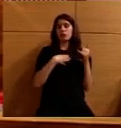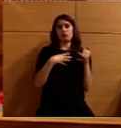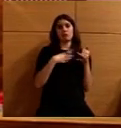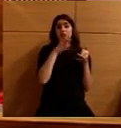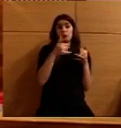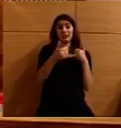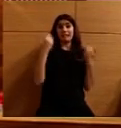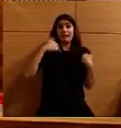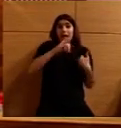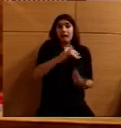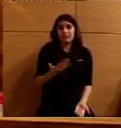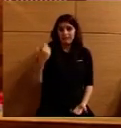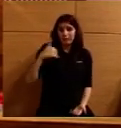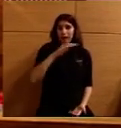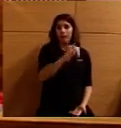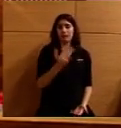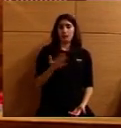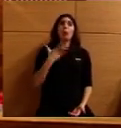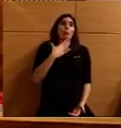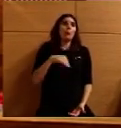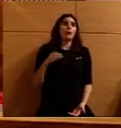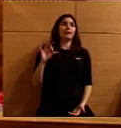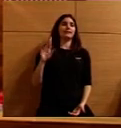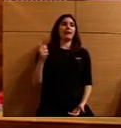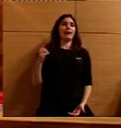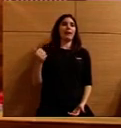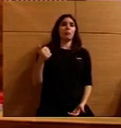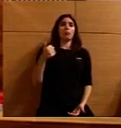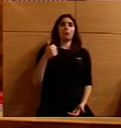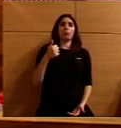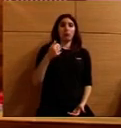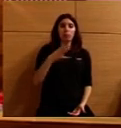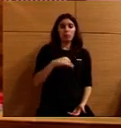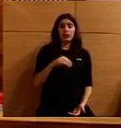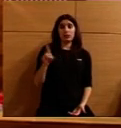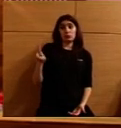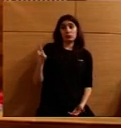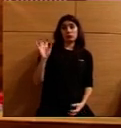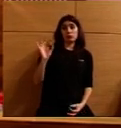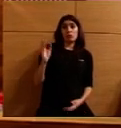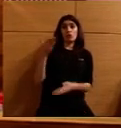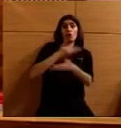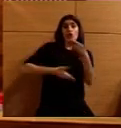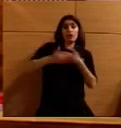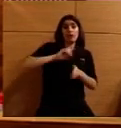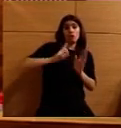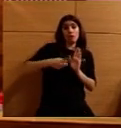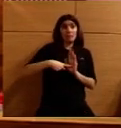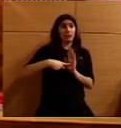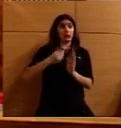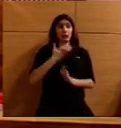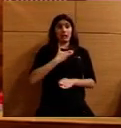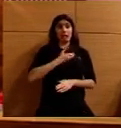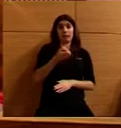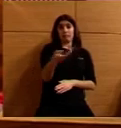cuando esa línea ya existe. Si acaso, señor Segarra, supongo que estará totalmente coordinado, tanto usted como el resto de